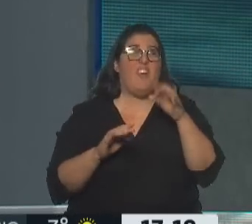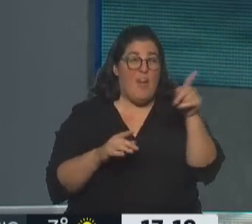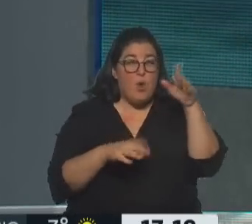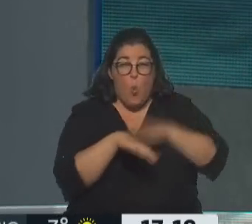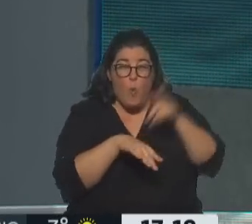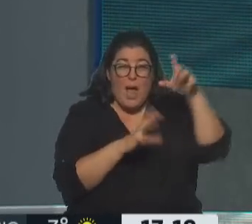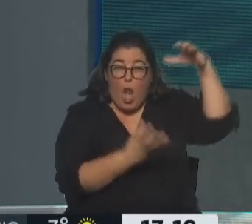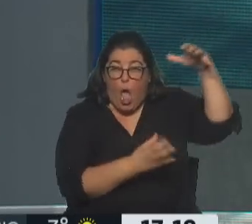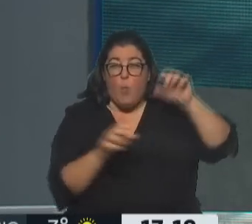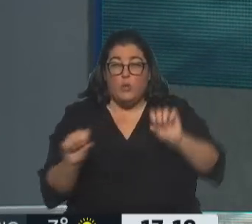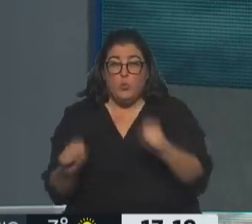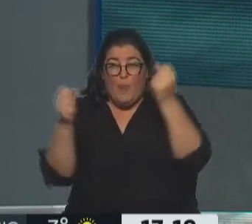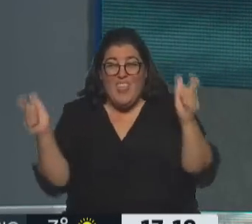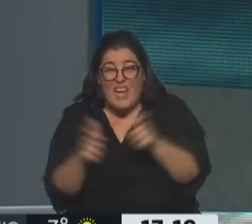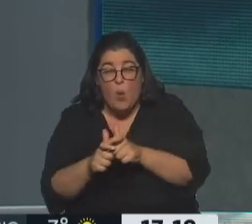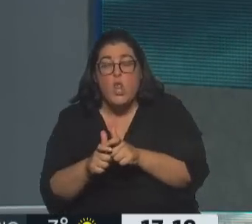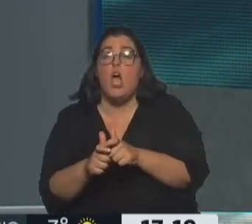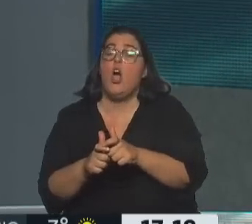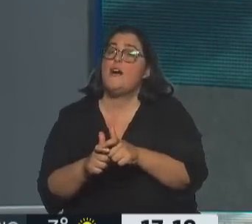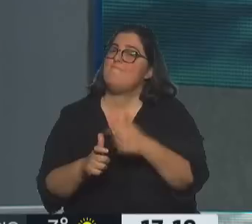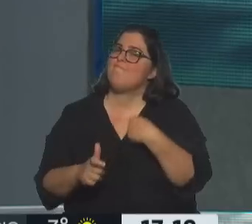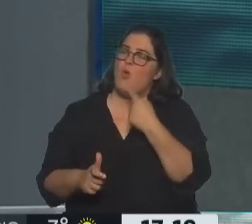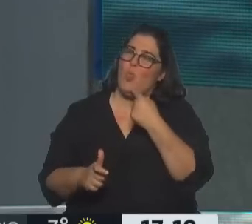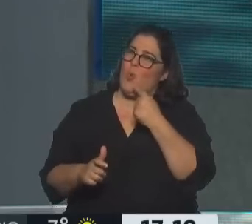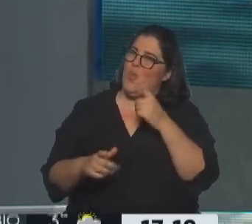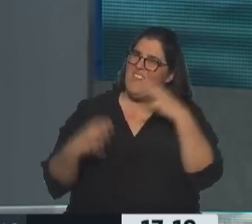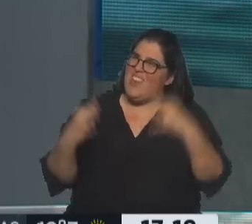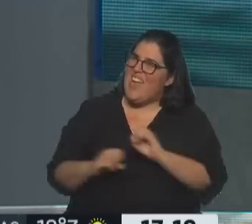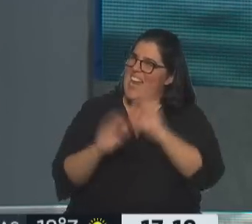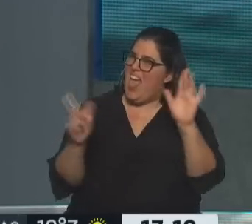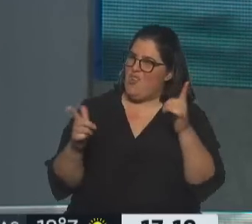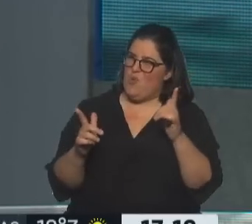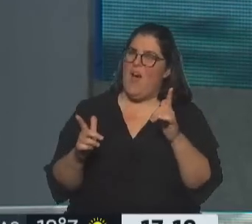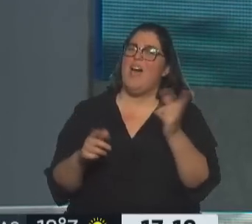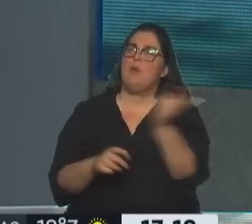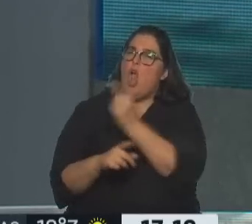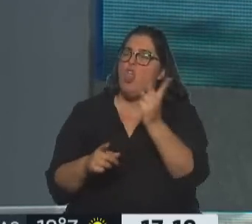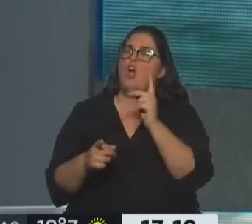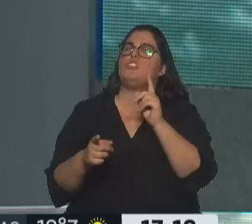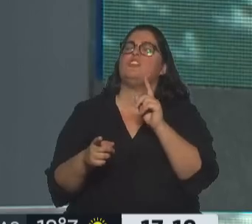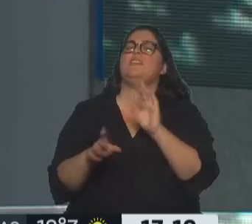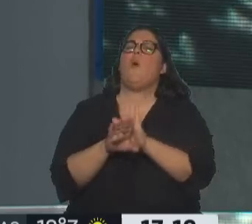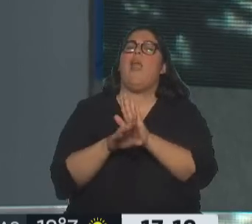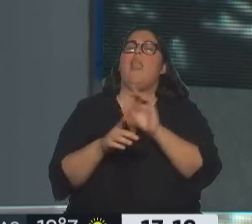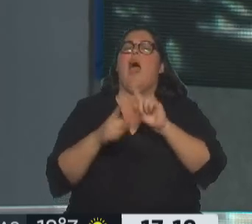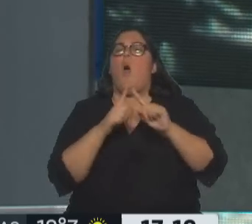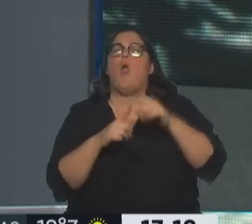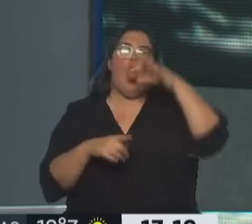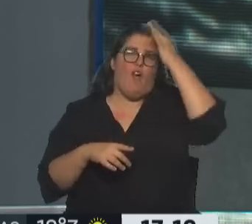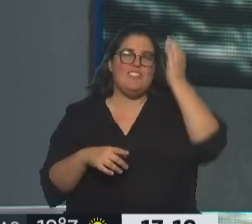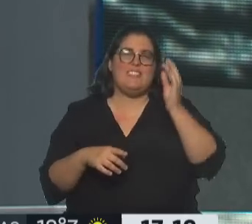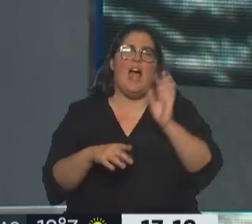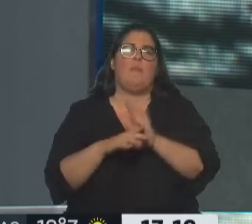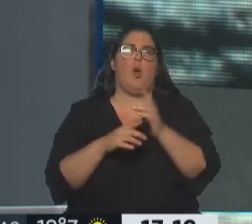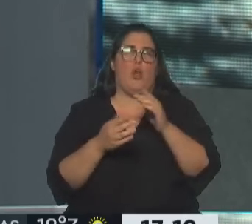reunión y va a llegar a este punto. Yo la verdad a mí no me cierra. Si las relaciones diplomáticas se basan en elementos tan mínimos,